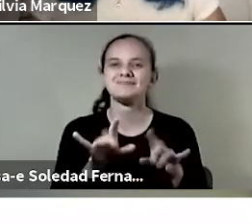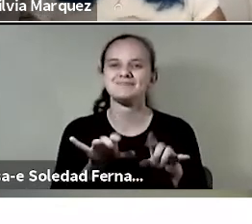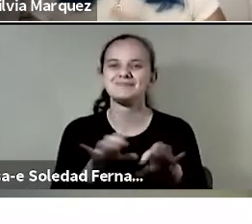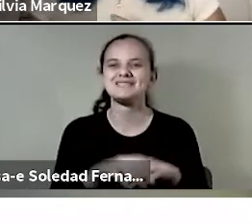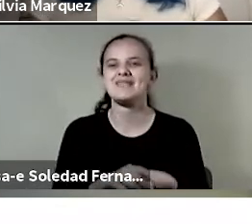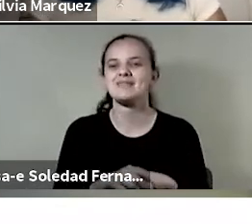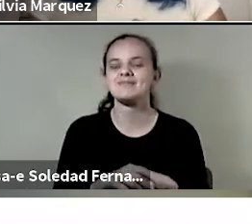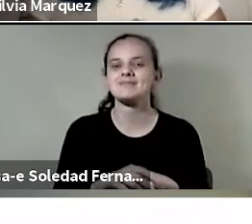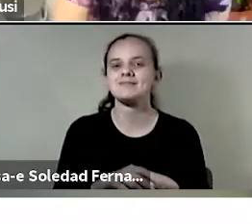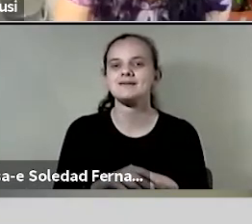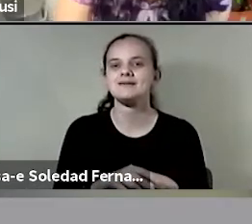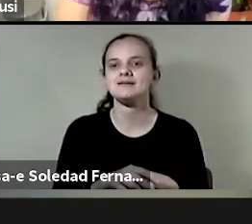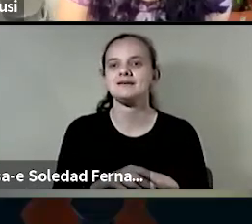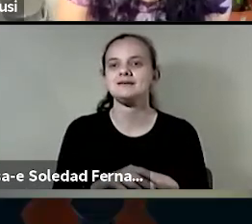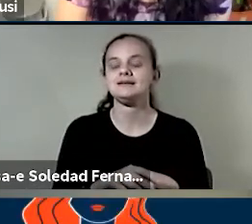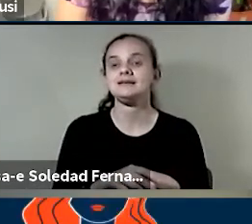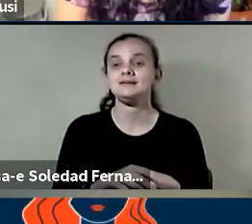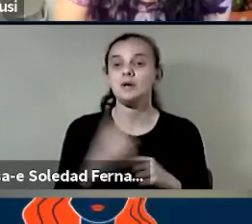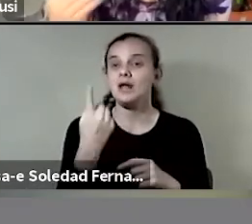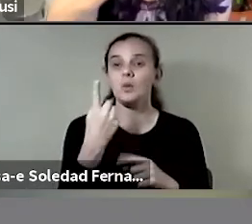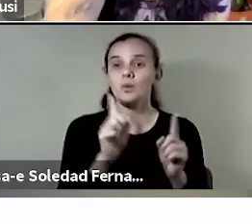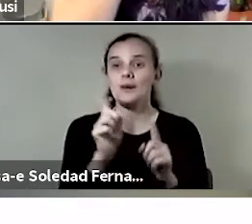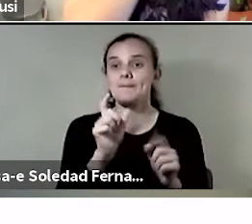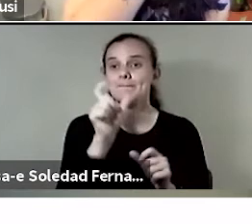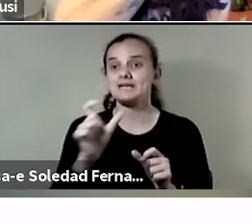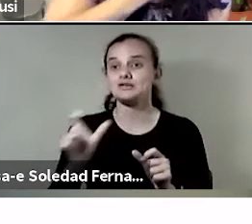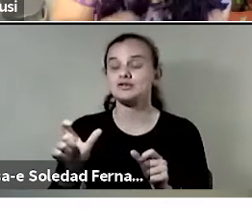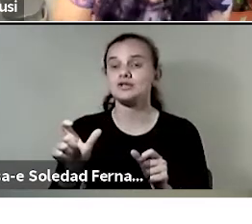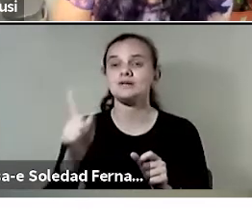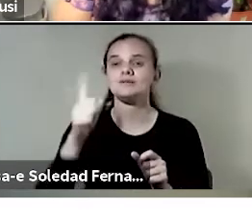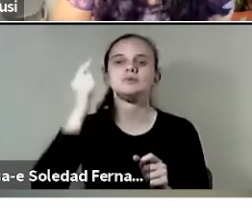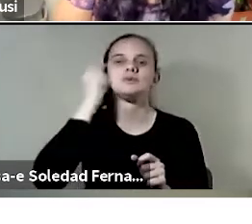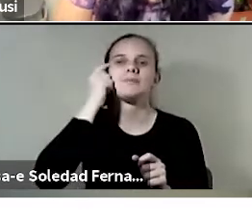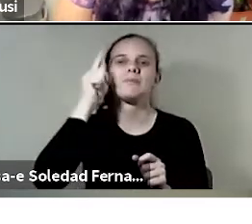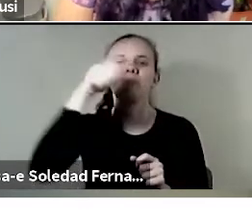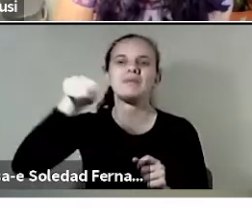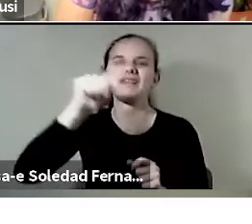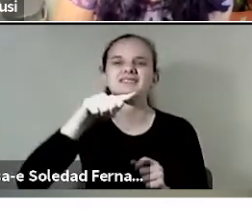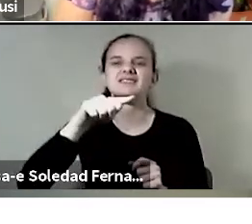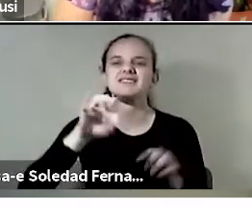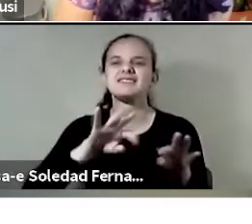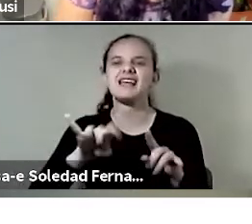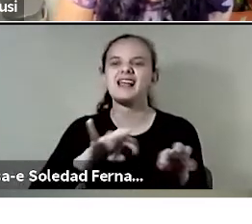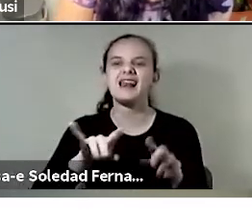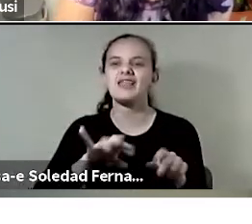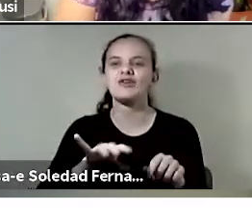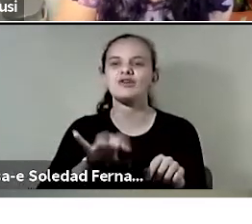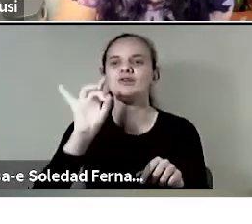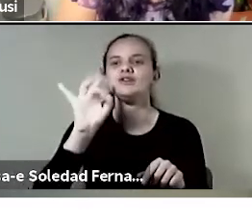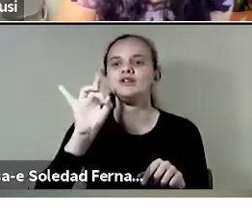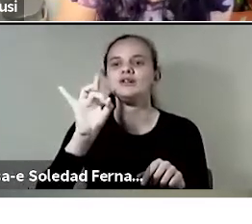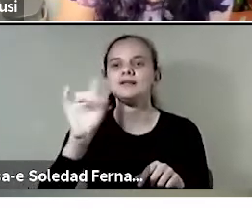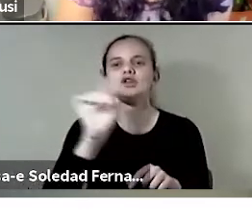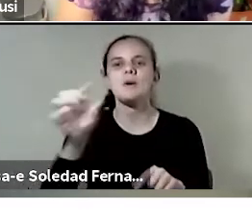no sé si quieres sumar algo. No, quería sumar una preguntita, ya que está la gente en el chat. ¿Qué personas se les ocurre que